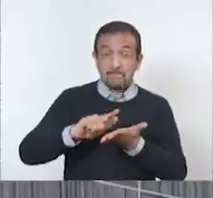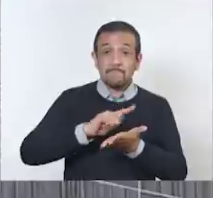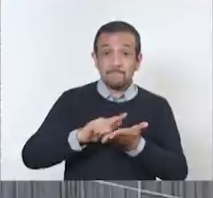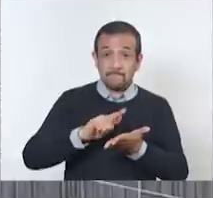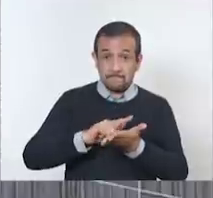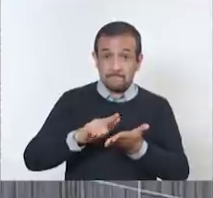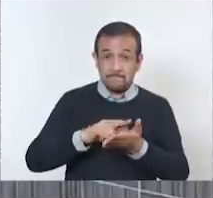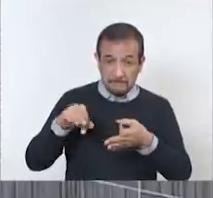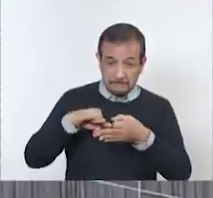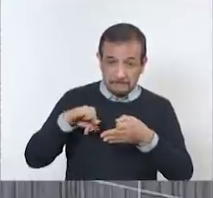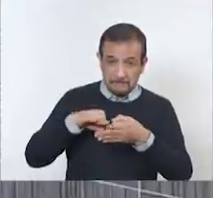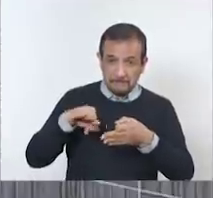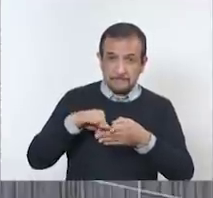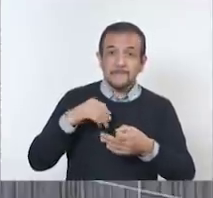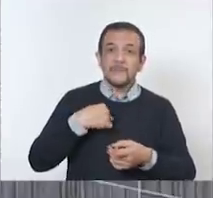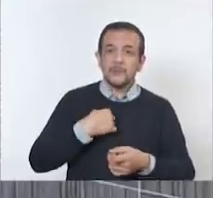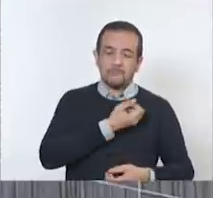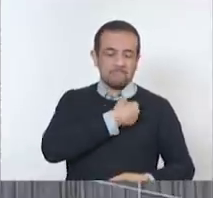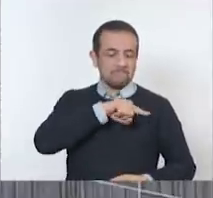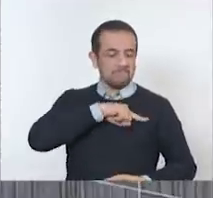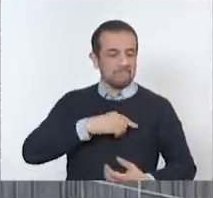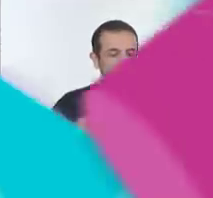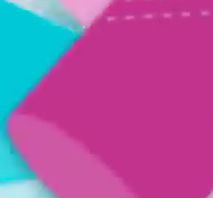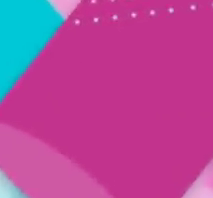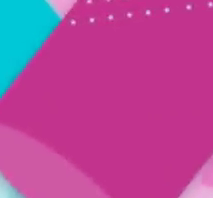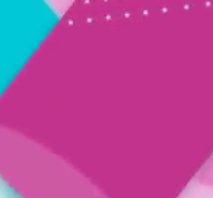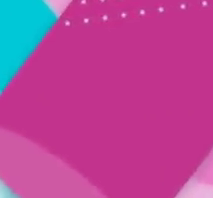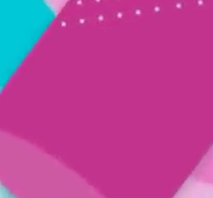manos continuamente, estaré